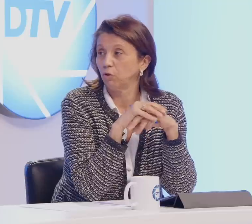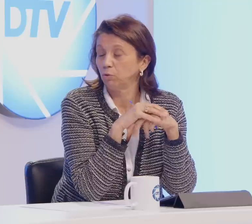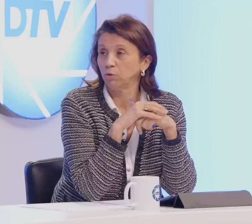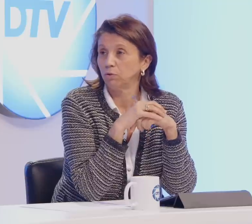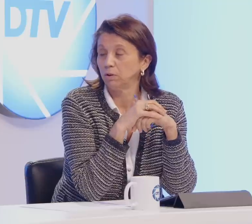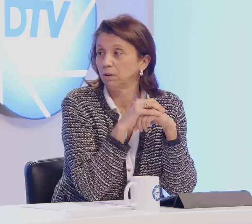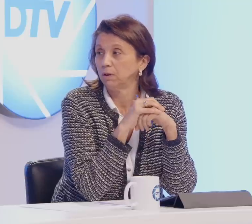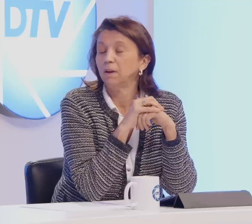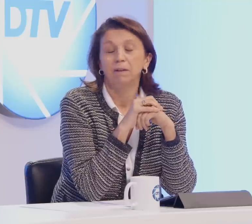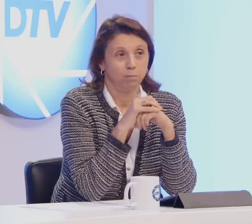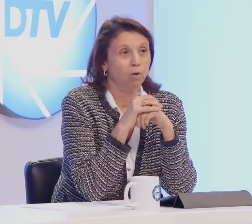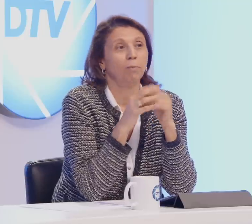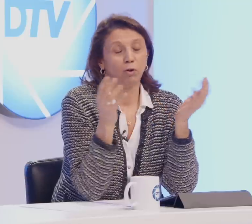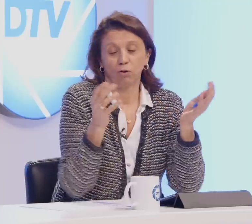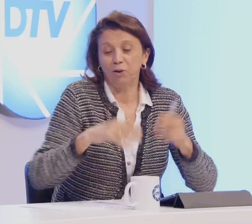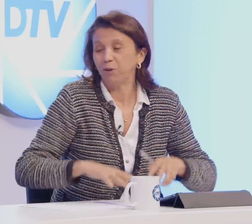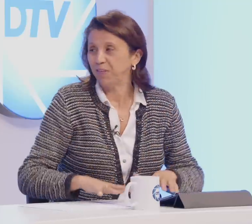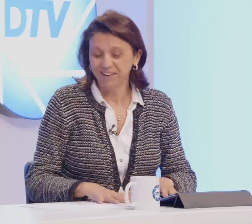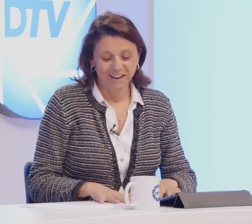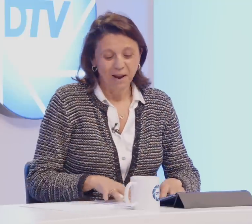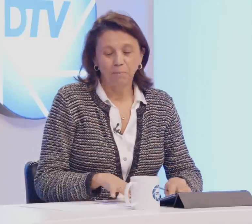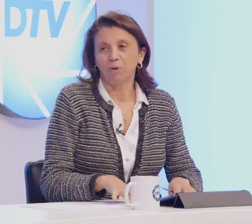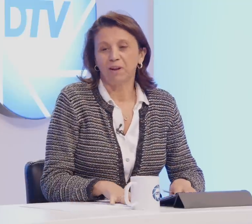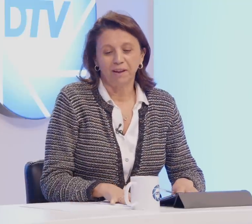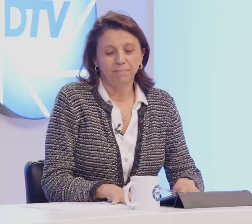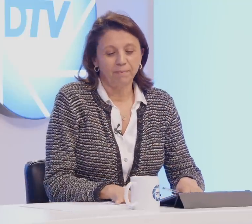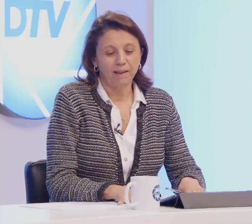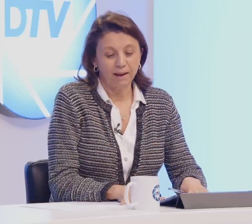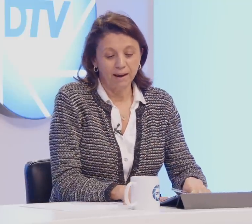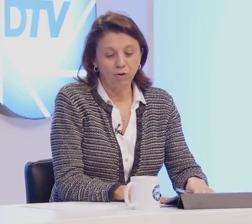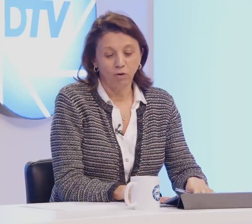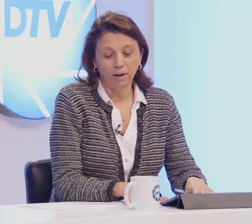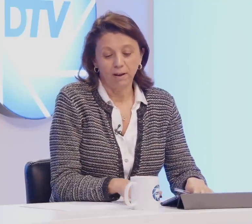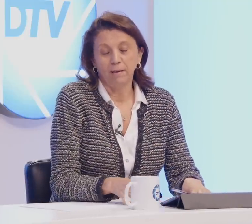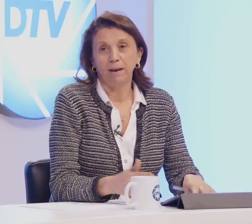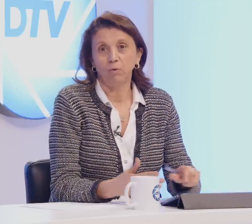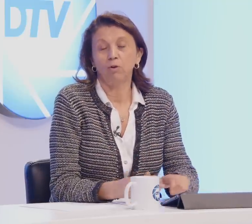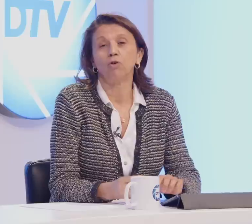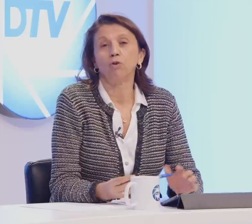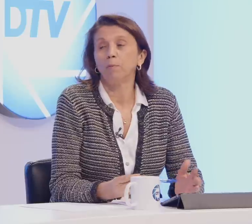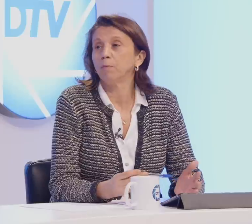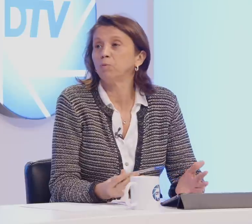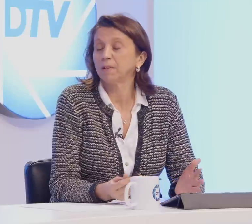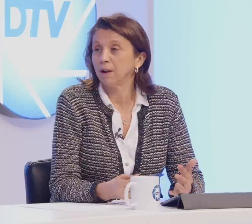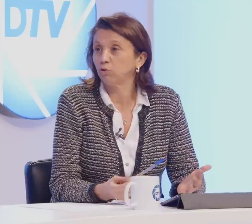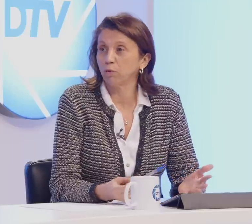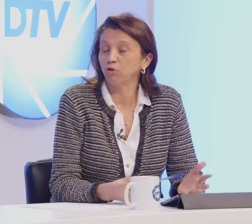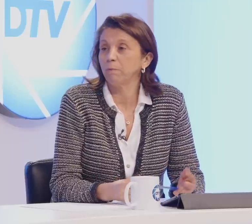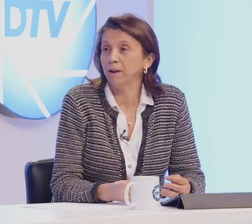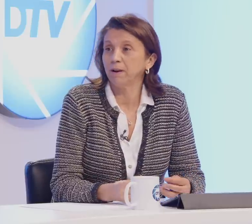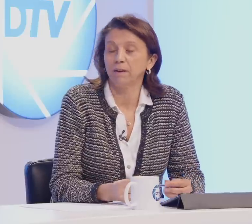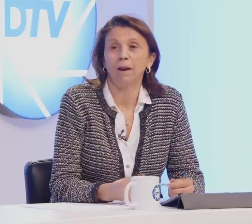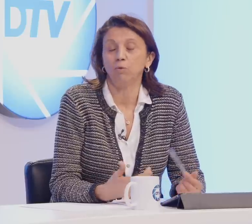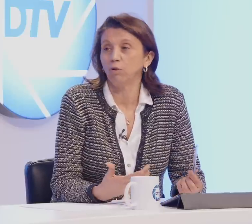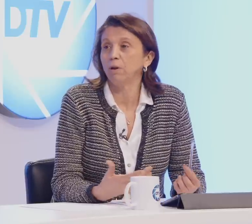no, en absoluto. Está usted en su derecho. Bueno, pero lo quiero decir porque creo que la Unión, no podemos mezclar churras